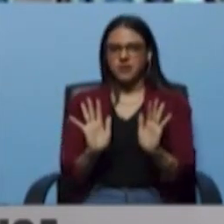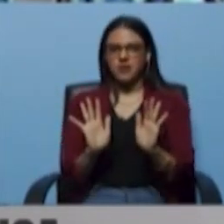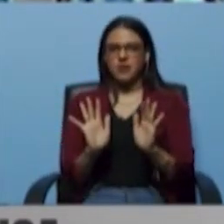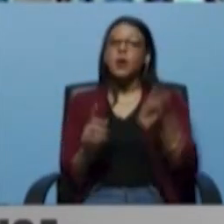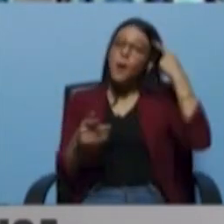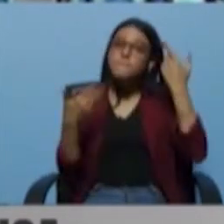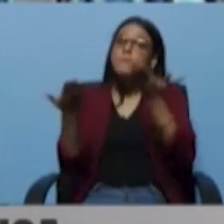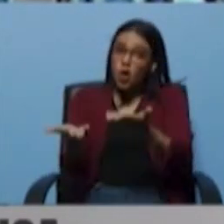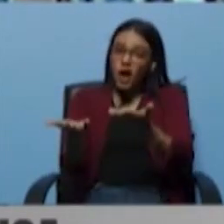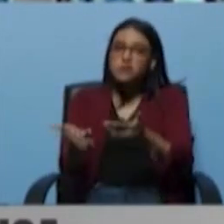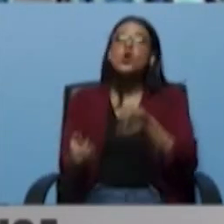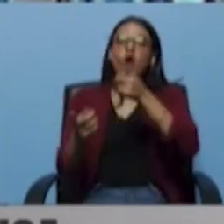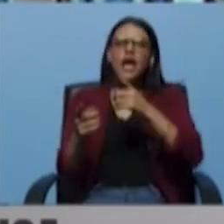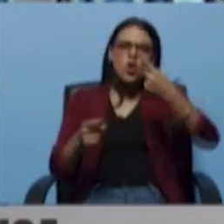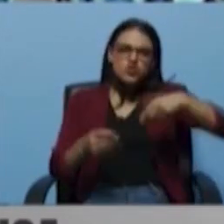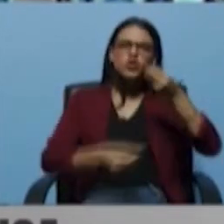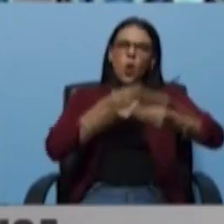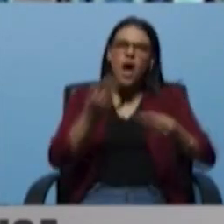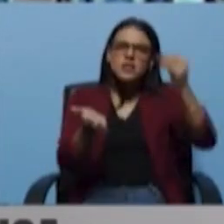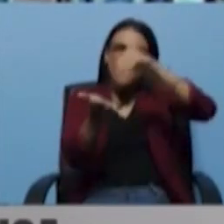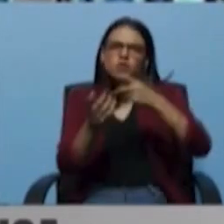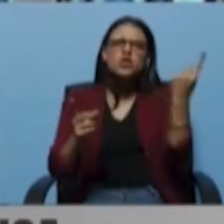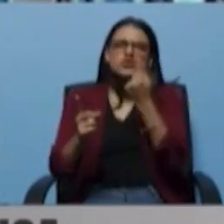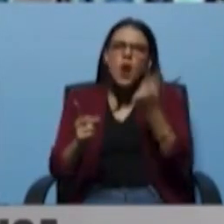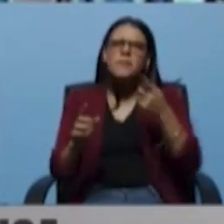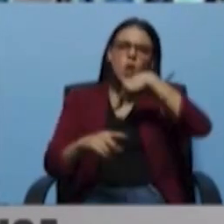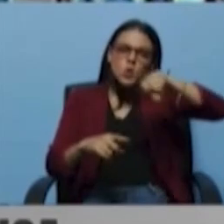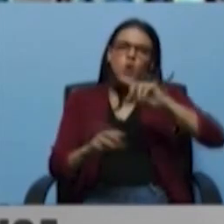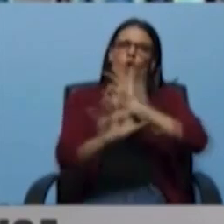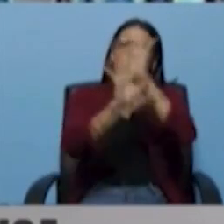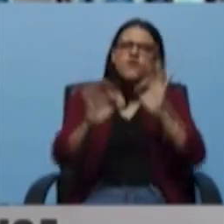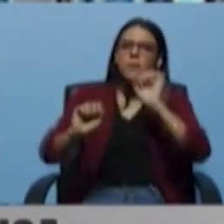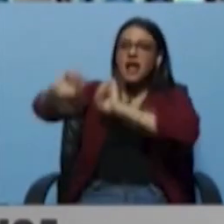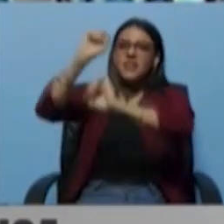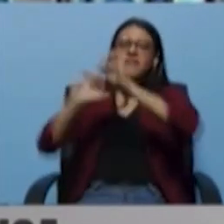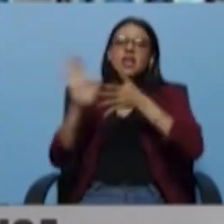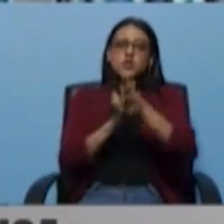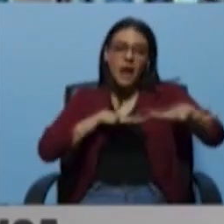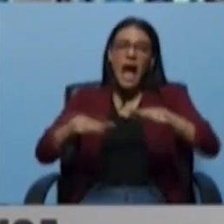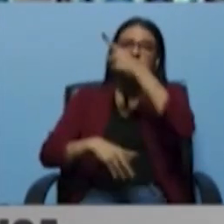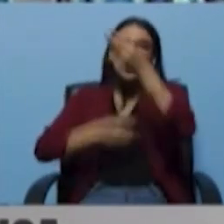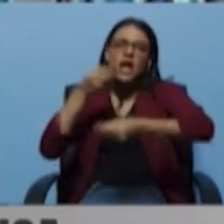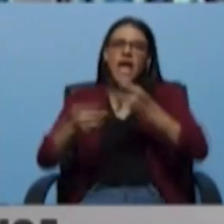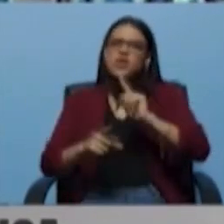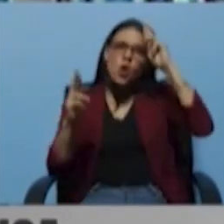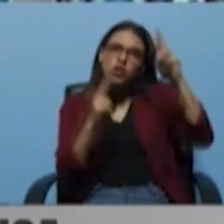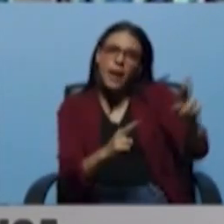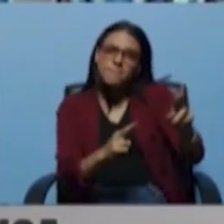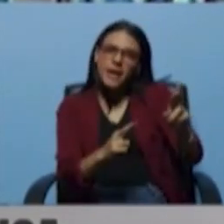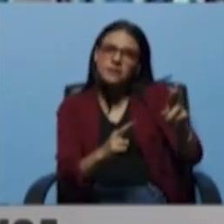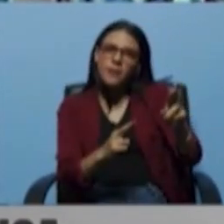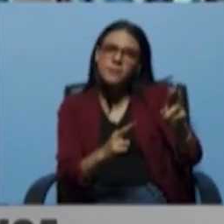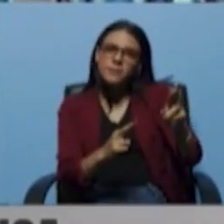Por lo tanto, esta facultad establece no solo como forma de defensa ante acciones tendentes a desconocer